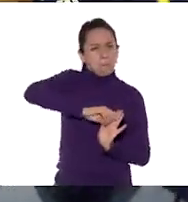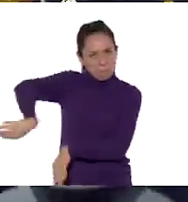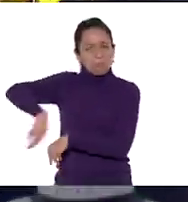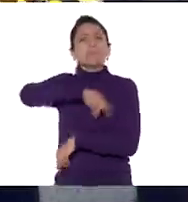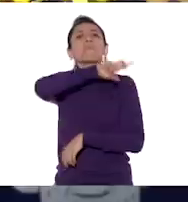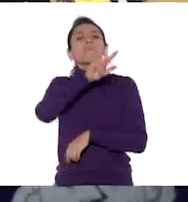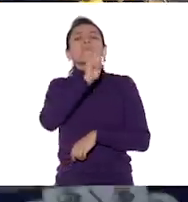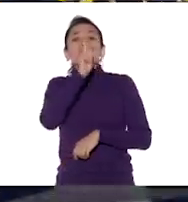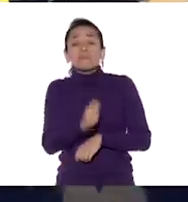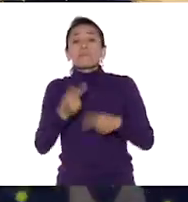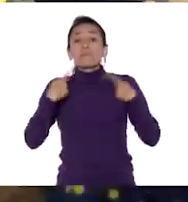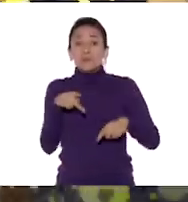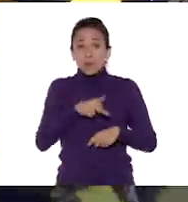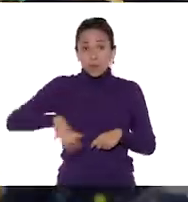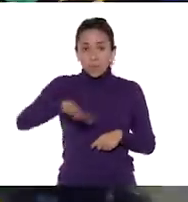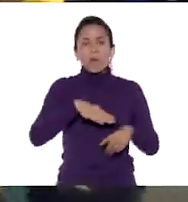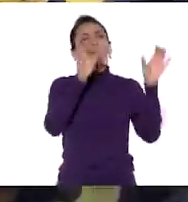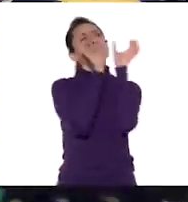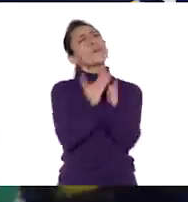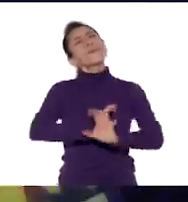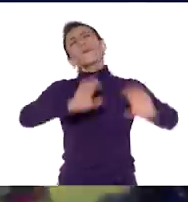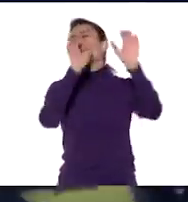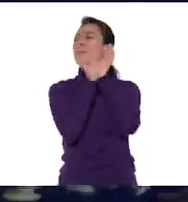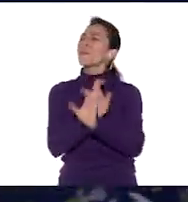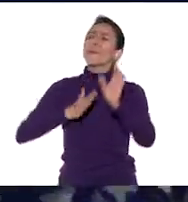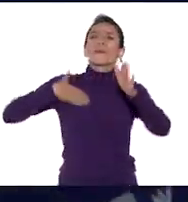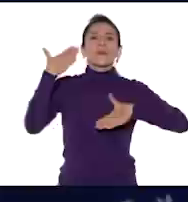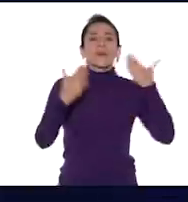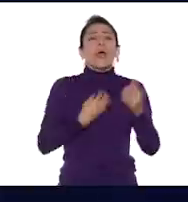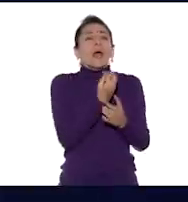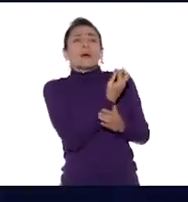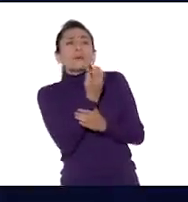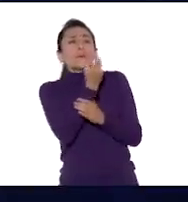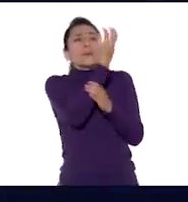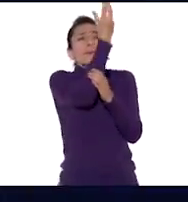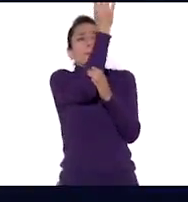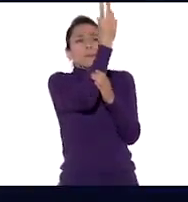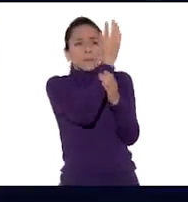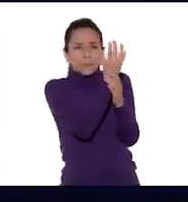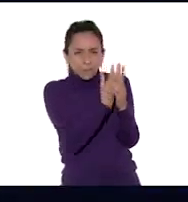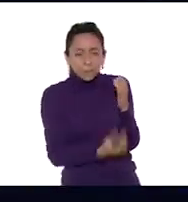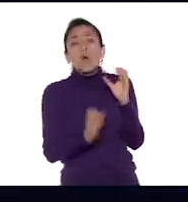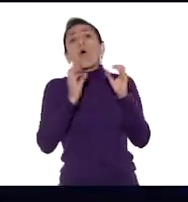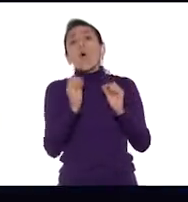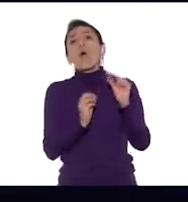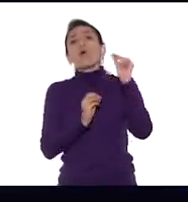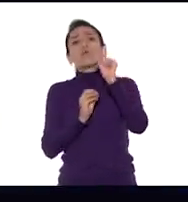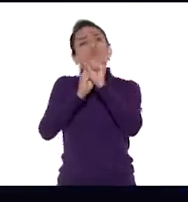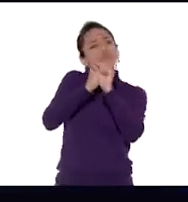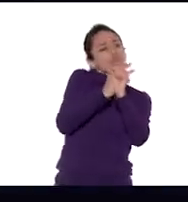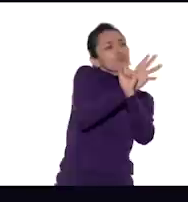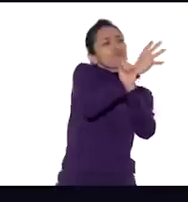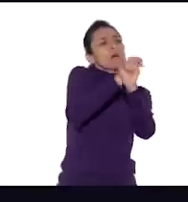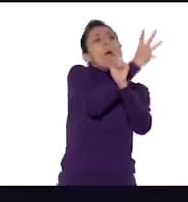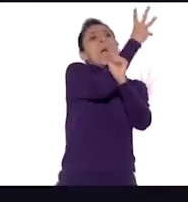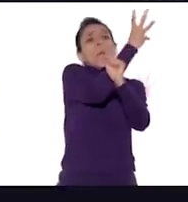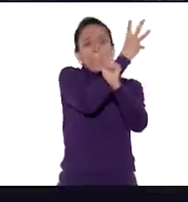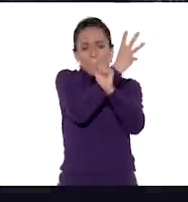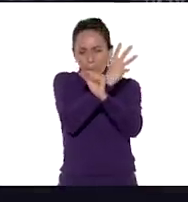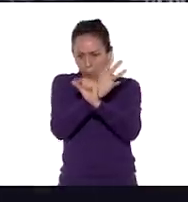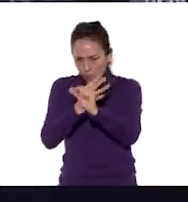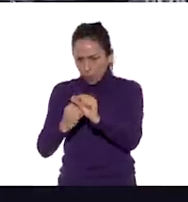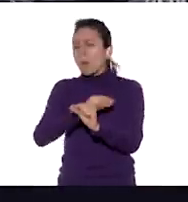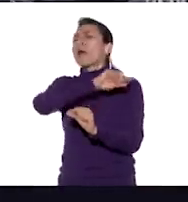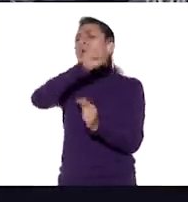ti wi, shimuron ti wi, chinche ni me carim hechuti, chinesa pecaro ya,